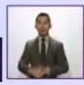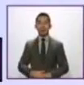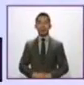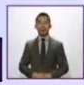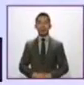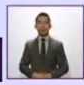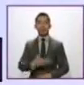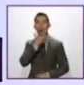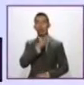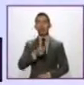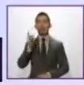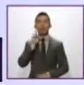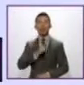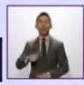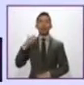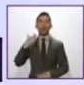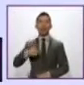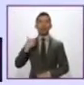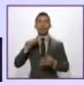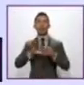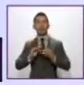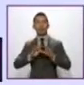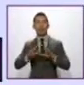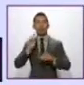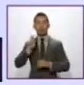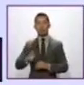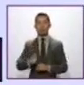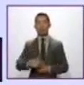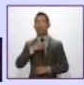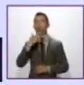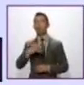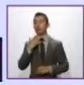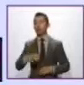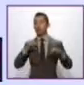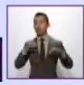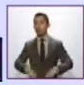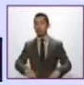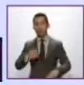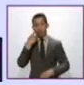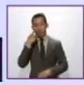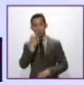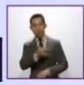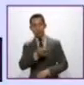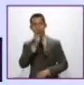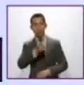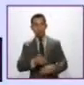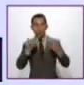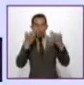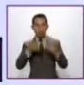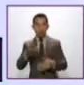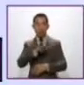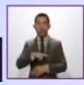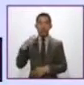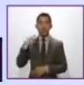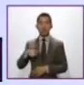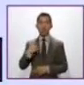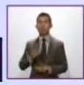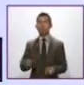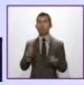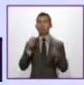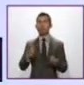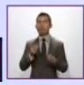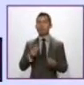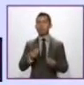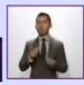Queretano y queretano, te digo con claridad, corrupción la ves hoy en todo el estado.